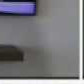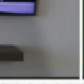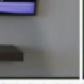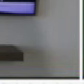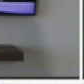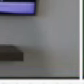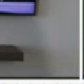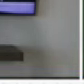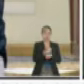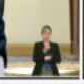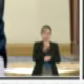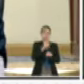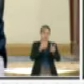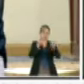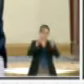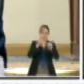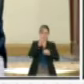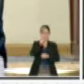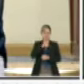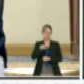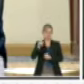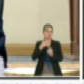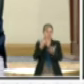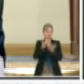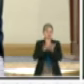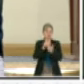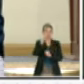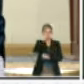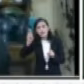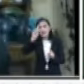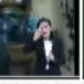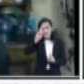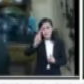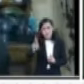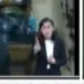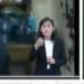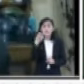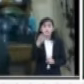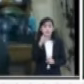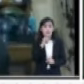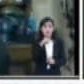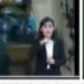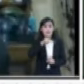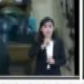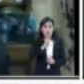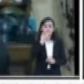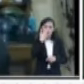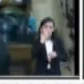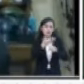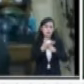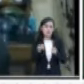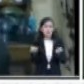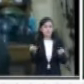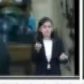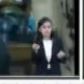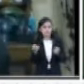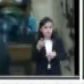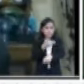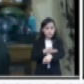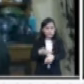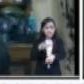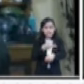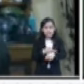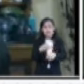a mí me lo preguntaron en varias ocasiones me decían Oye Arturo tú que ya estuviste ahí vuélvete a postular para ser consejero presidente